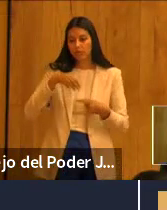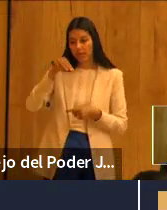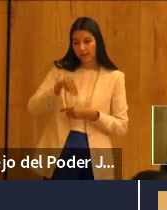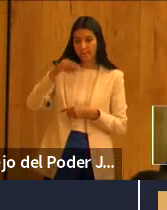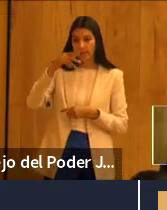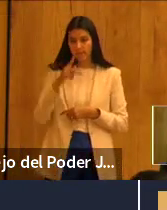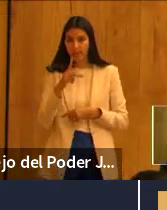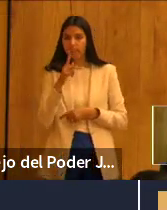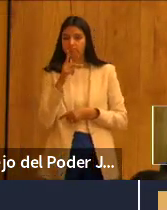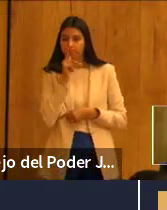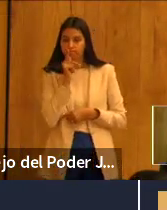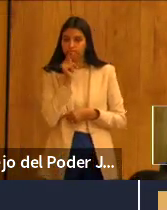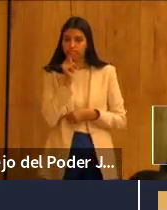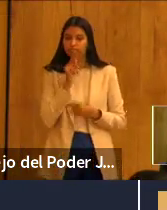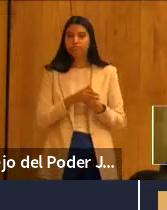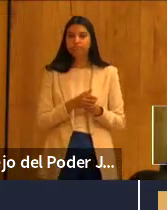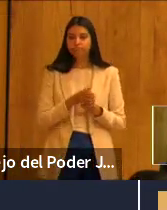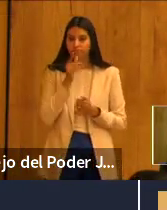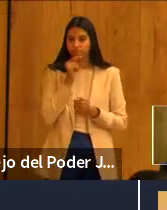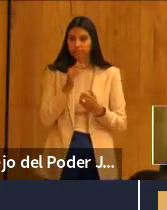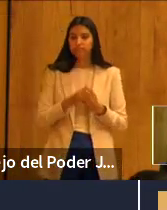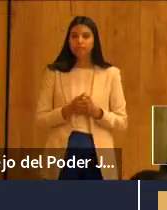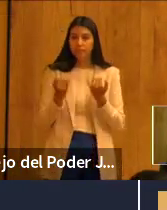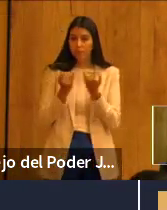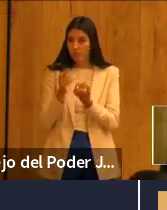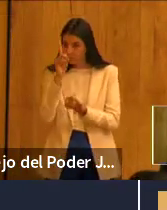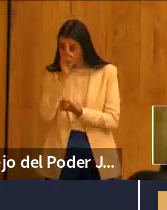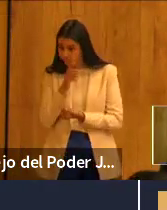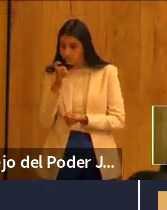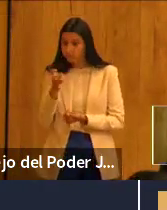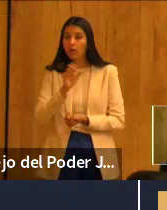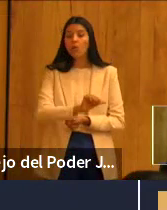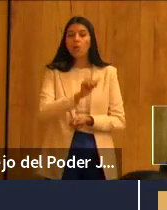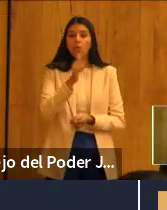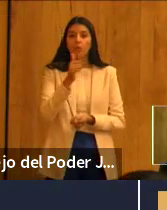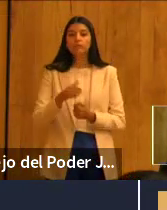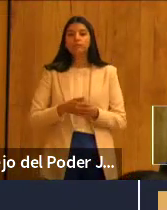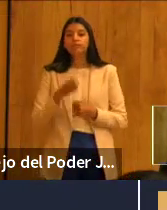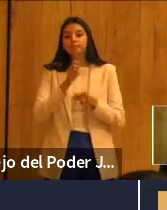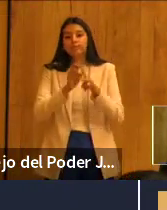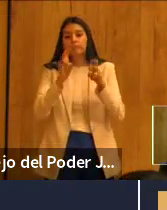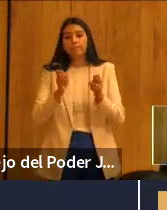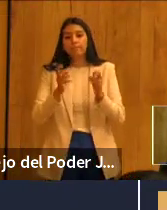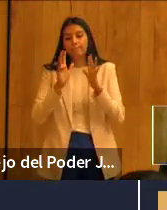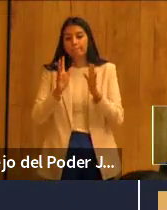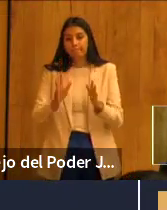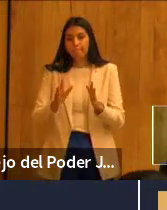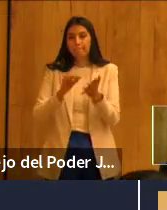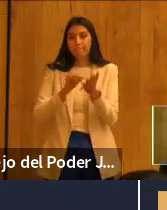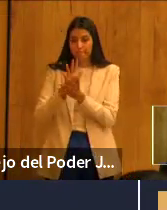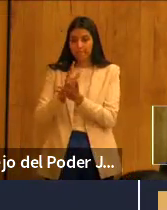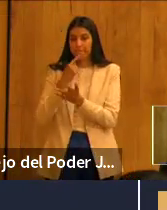Ministerio Público, incluso del asesor. El otro, en este sentido, como ya lo